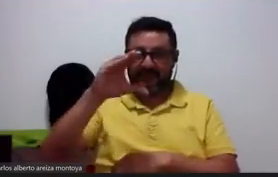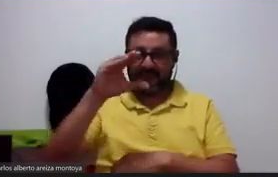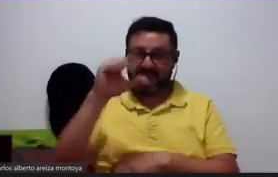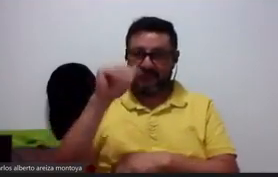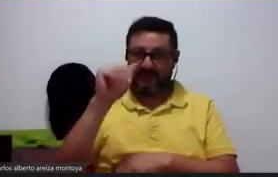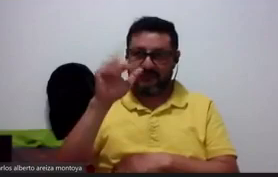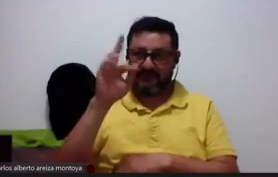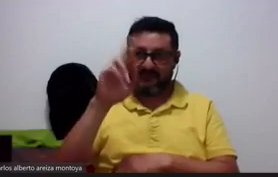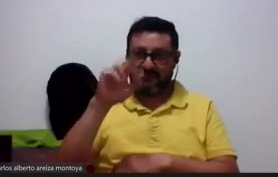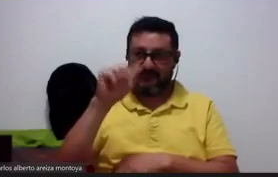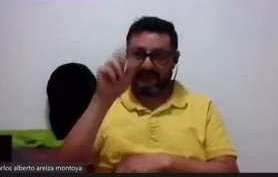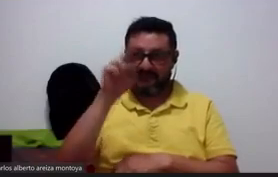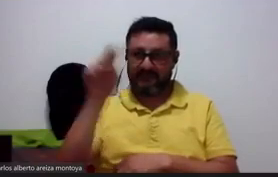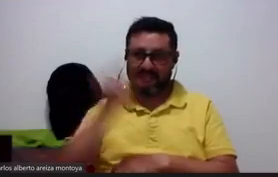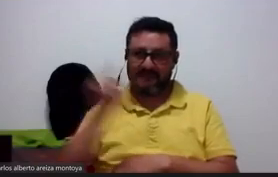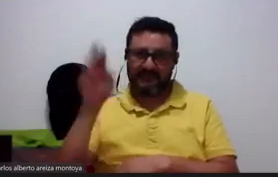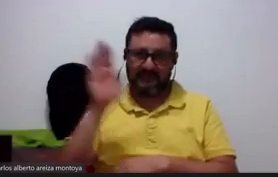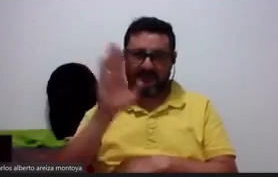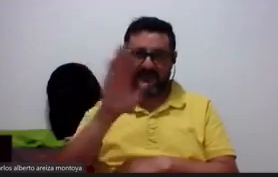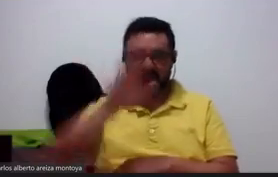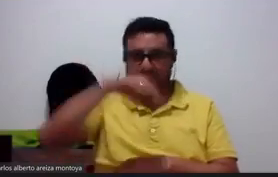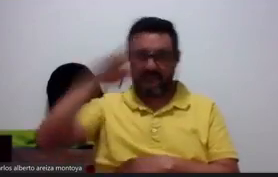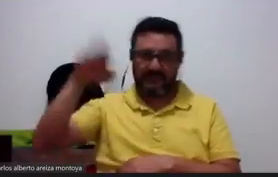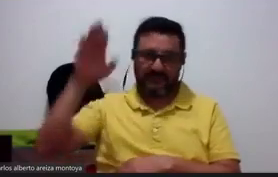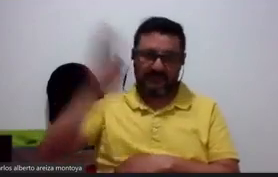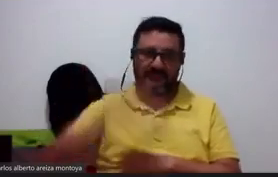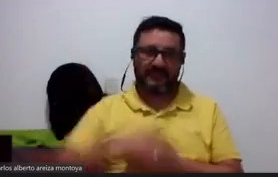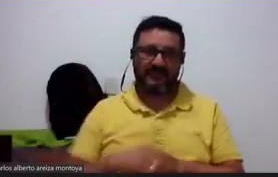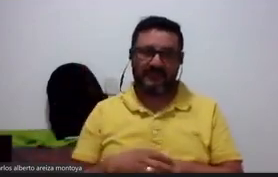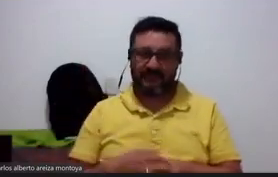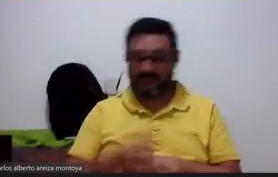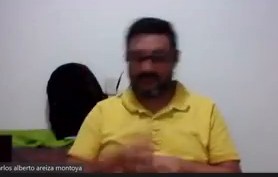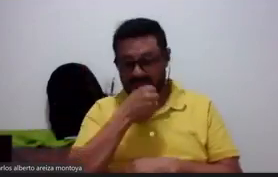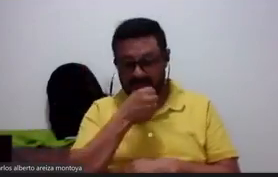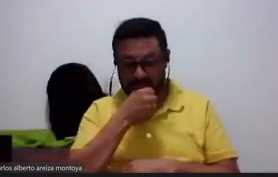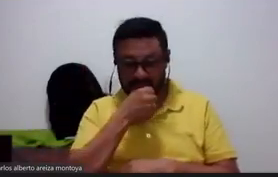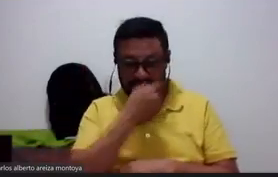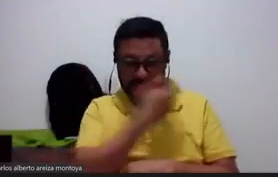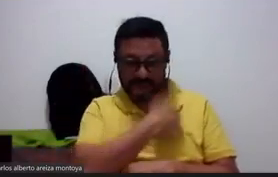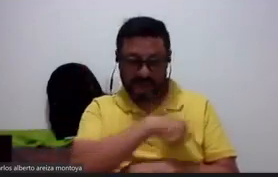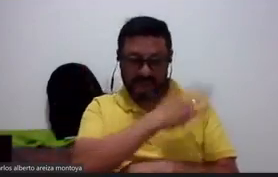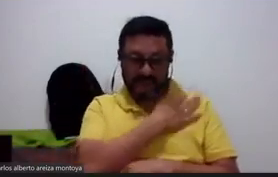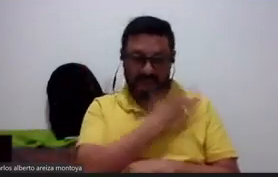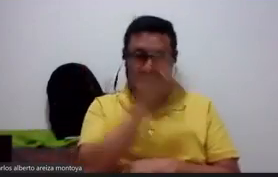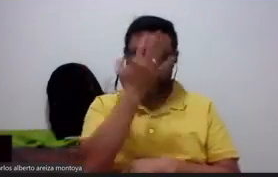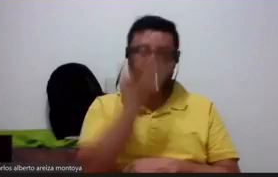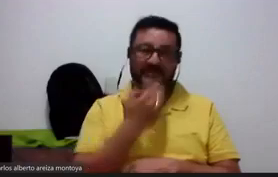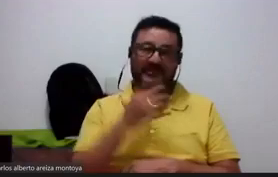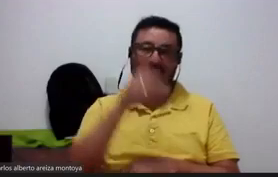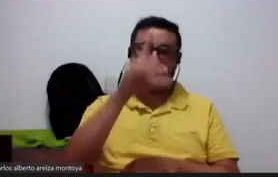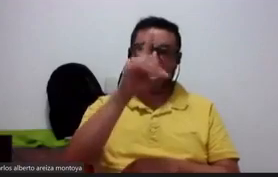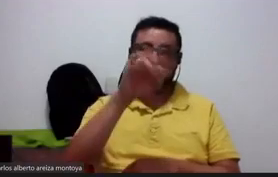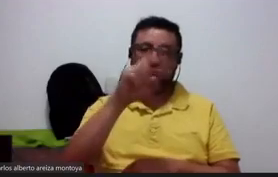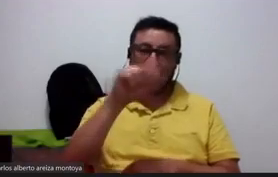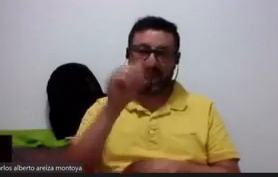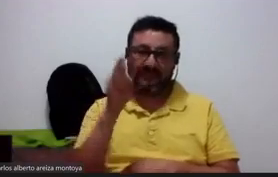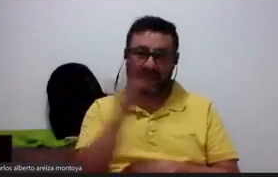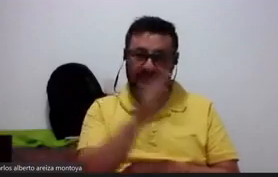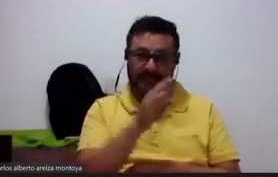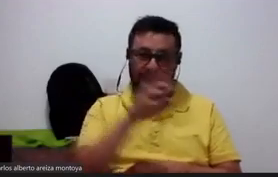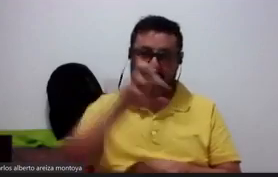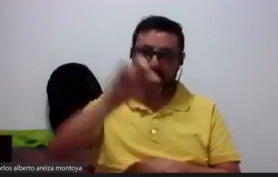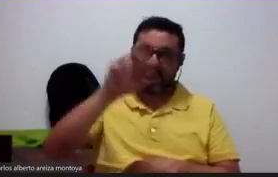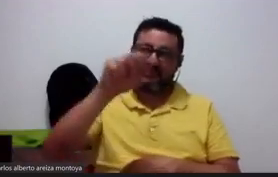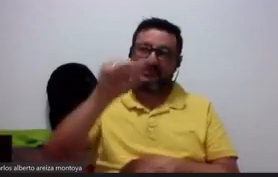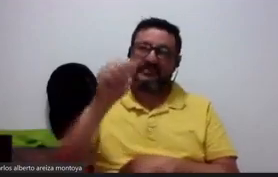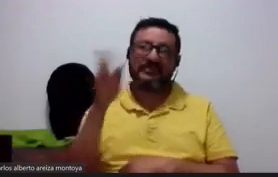más reconocido que tiene Antioquia, por acá por Paisa Deportes Live TV. También pasó Diana Pineda, también pasó Víctor Hugo Ortega,